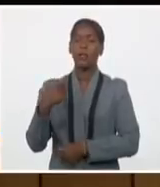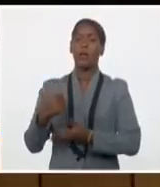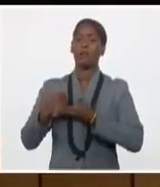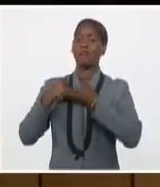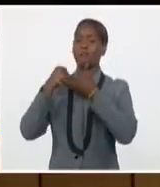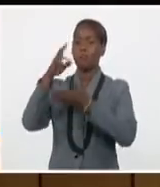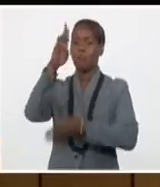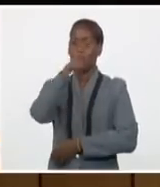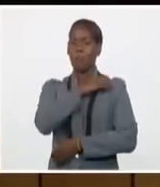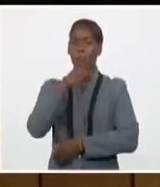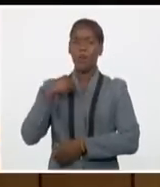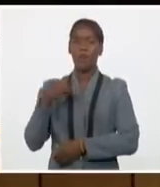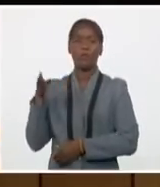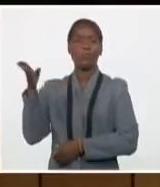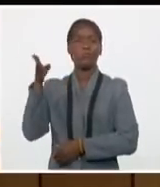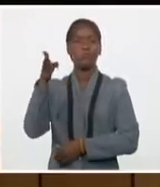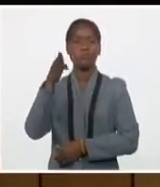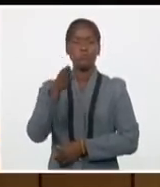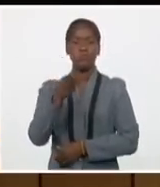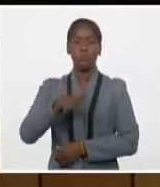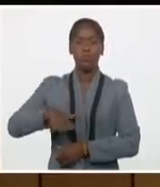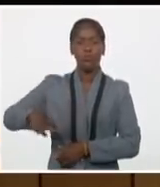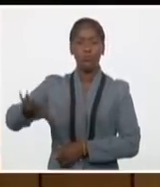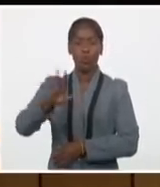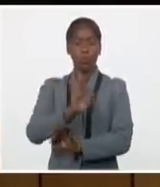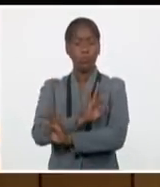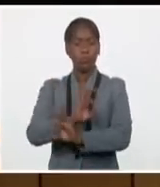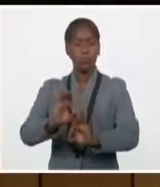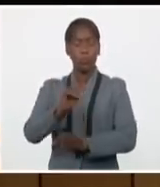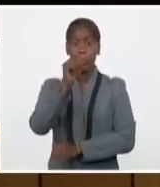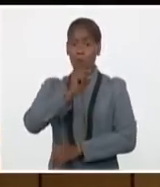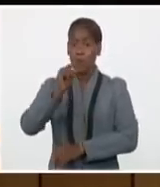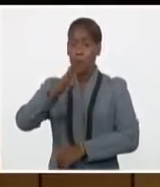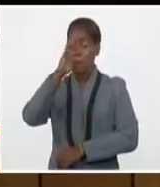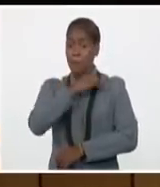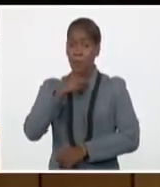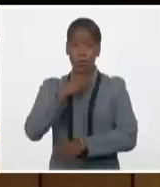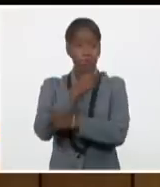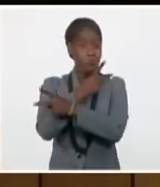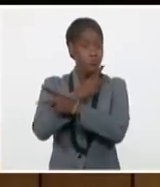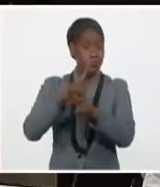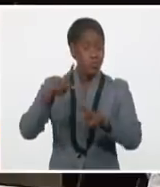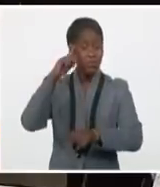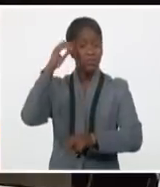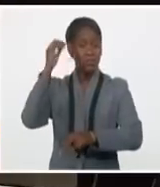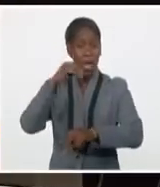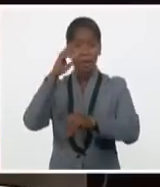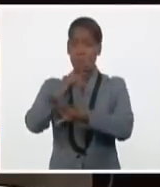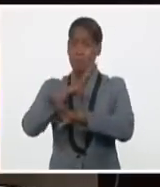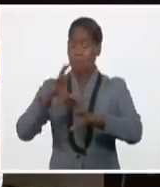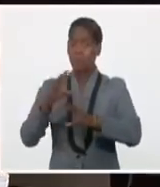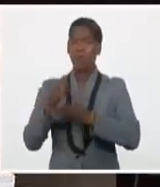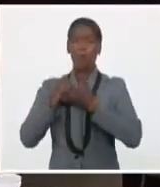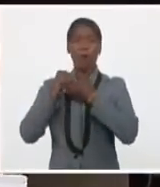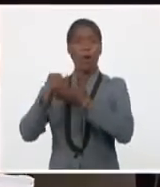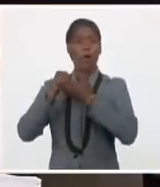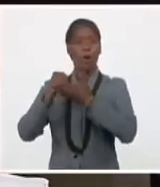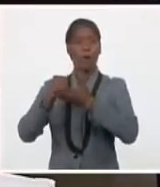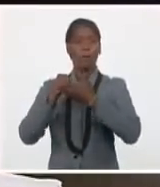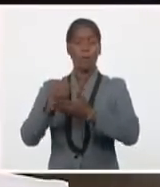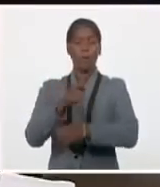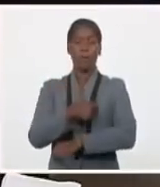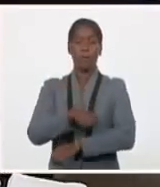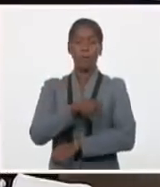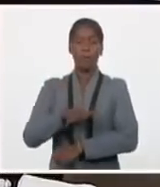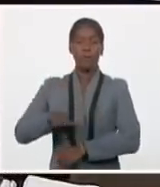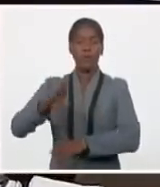aseguran miles de profesionales formados técnica y éticamente en el país. Raúl ratificó que